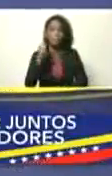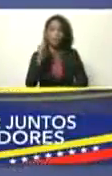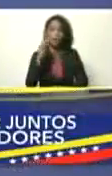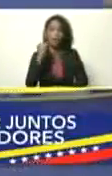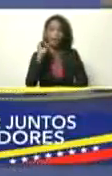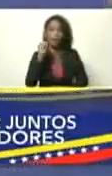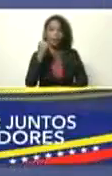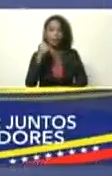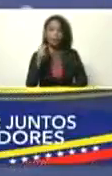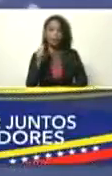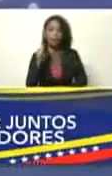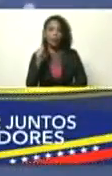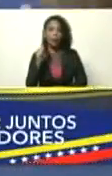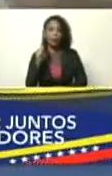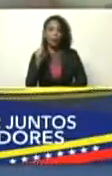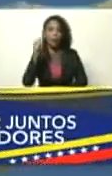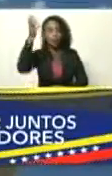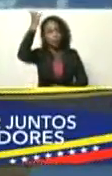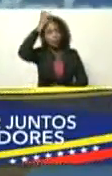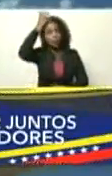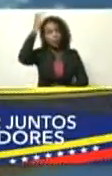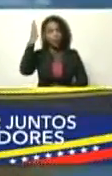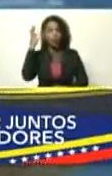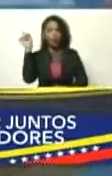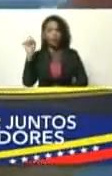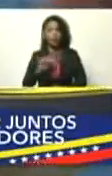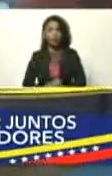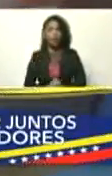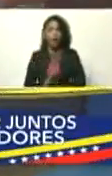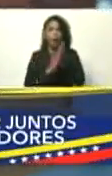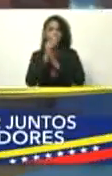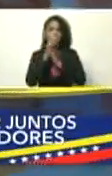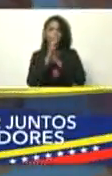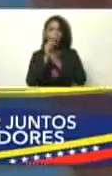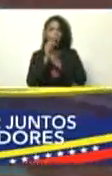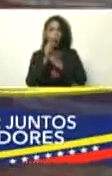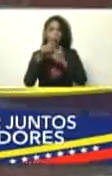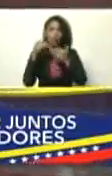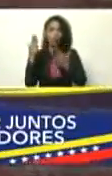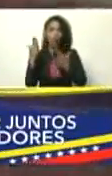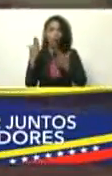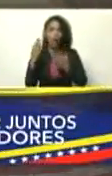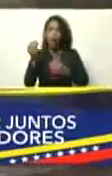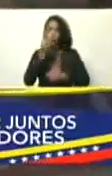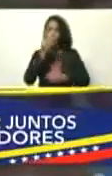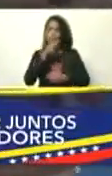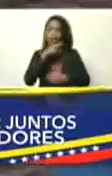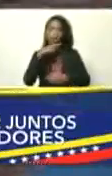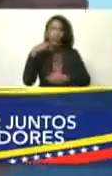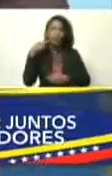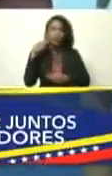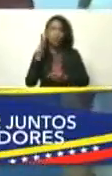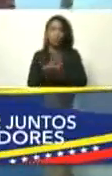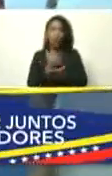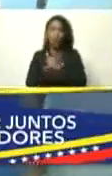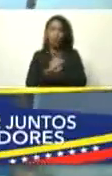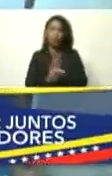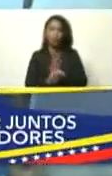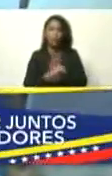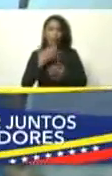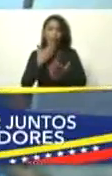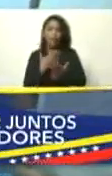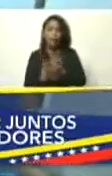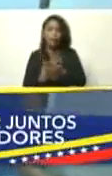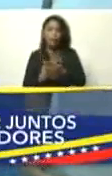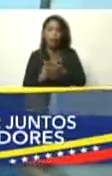Marixa Reyes. Marixa Reyes tiene un emprendimiento de repostería, ¿sí? Y que, bueno, gracias a